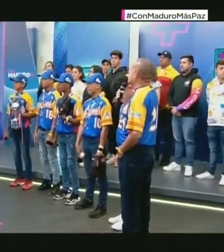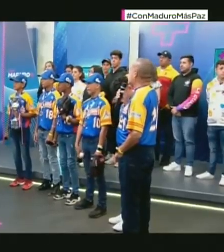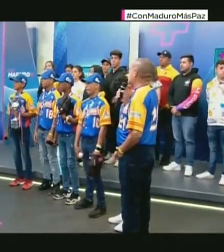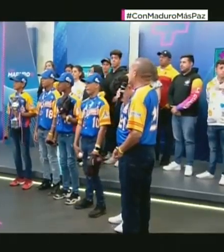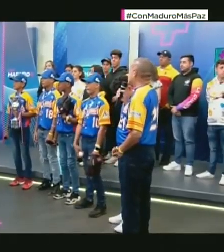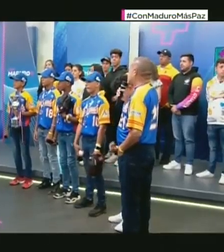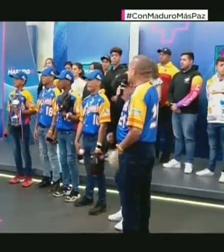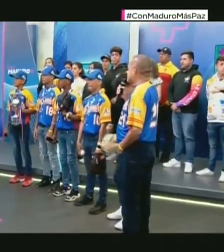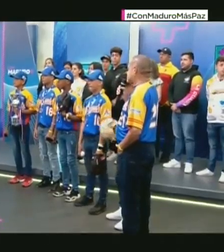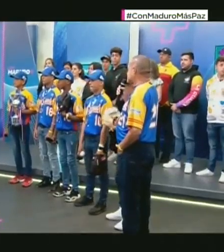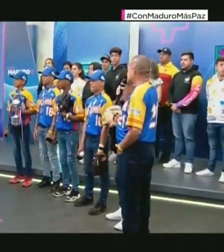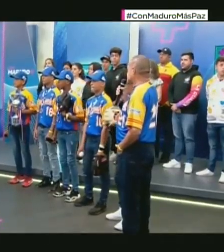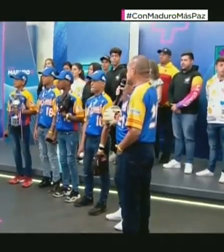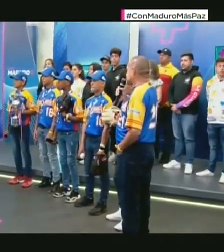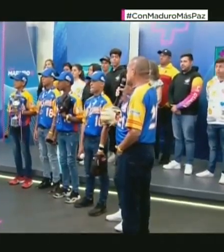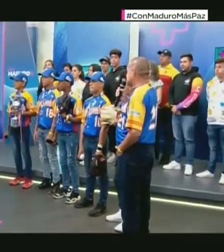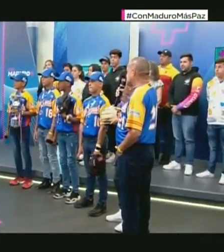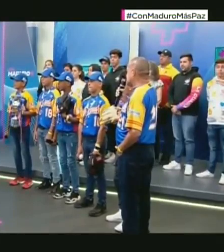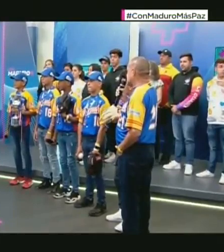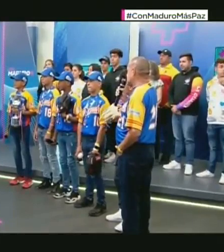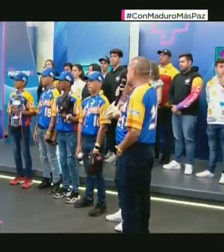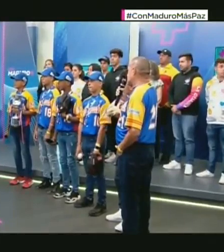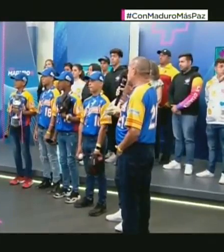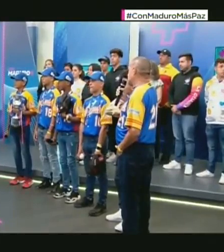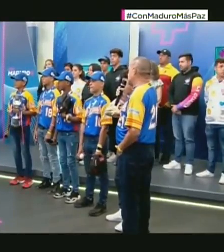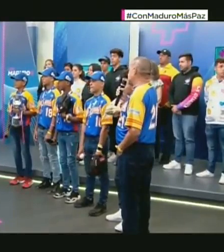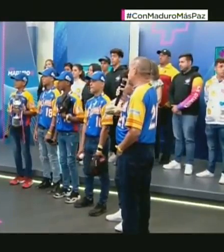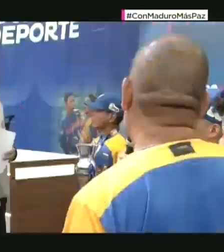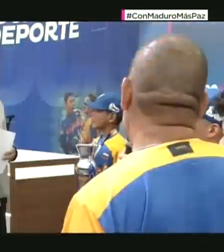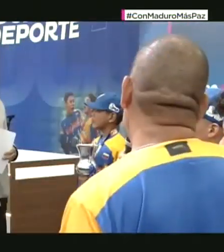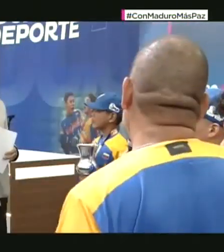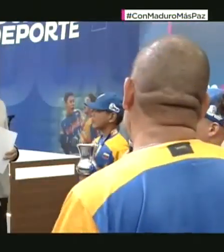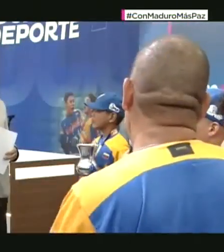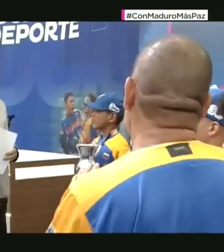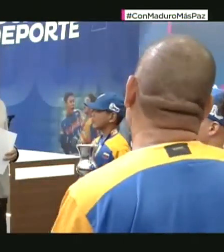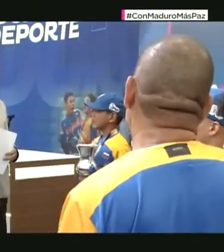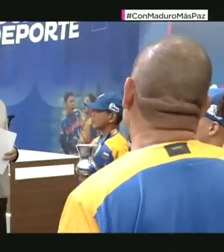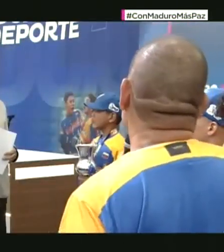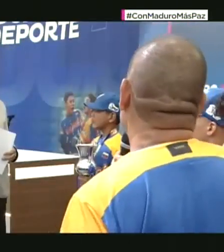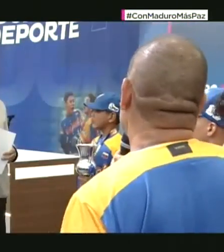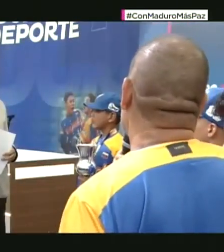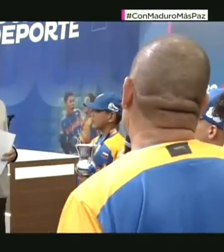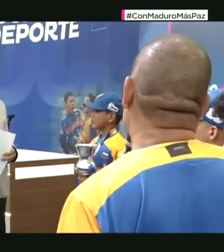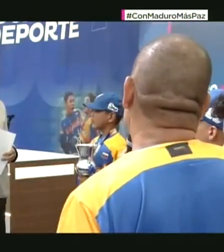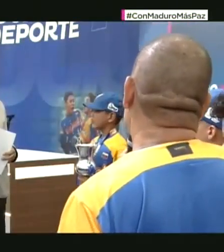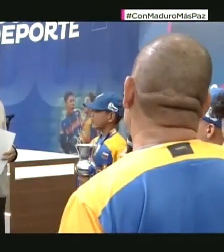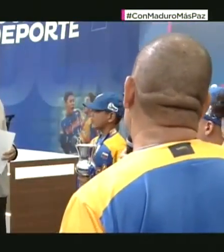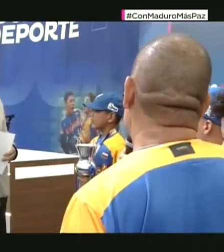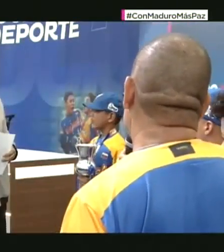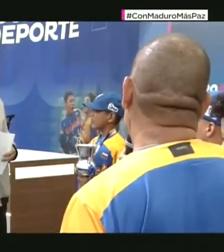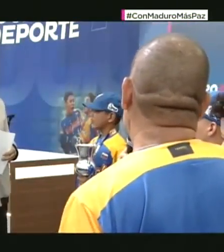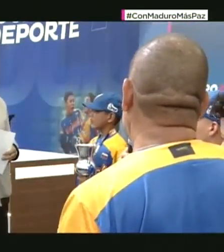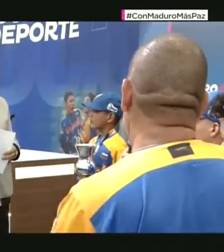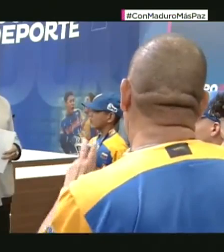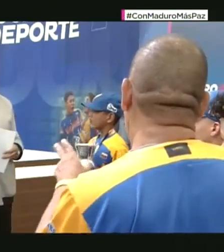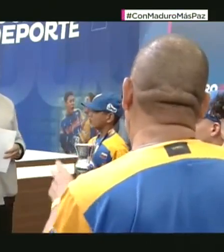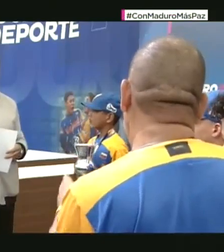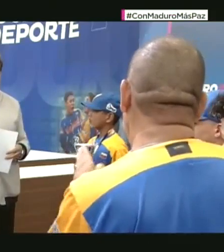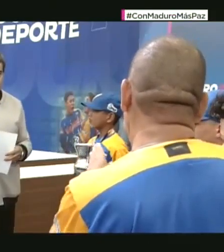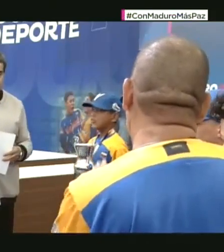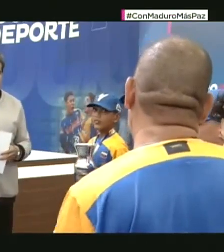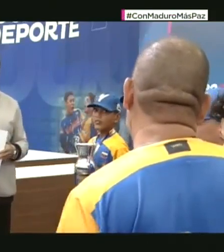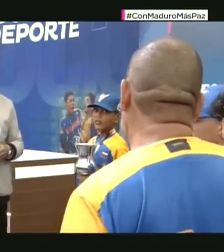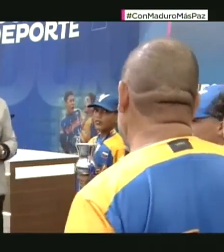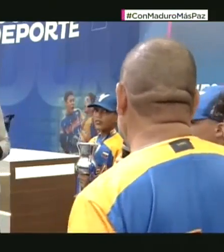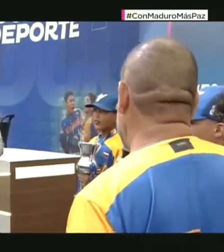infantil. No. Había selección nacional de juvenil para arriba. No existía... Juvenil, clase A, doble A. No existía el